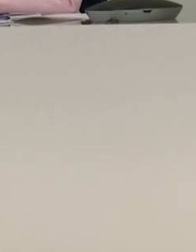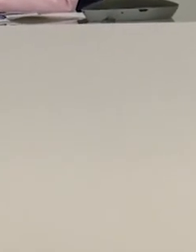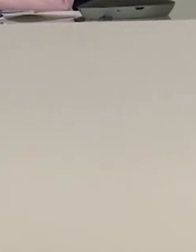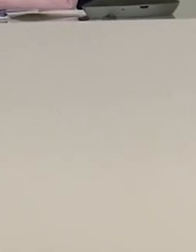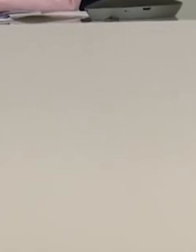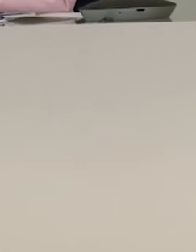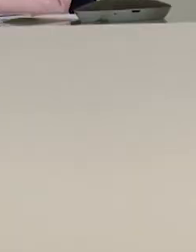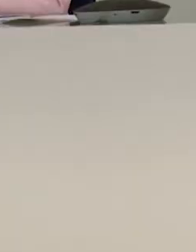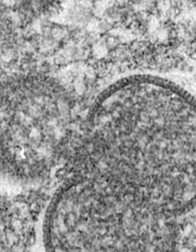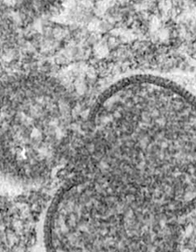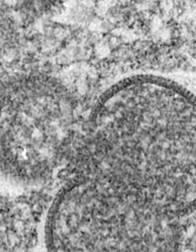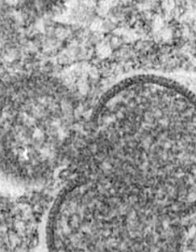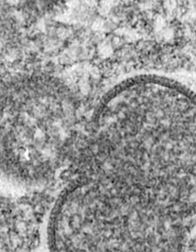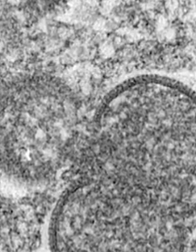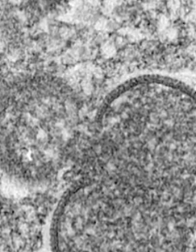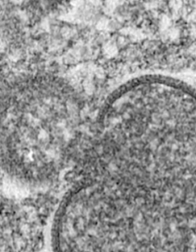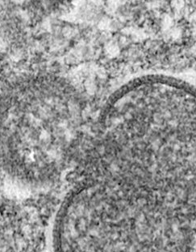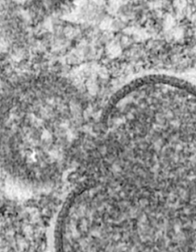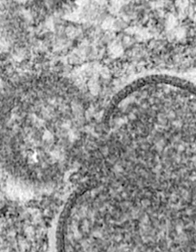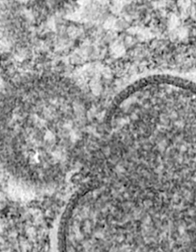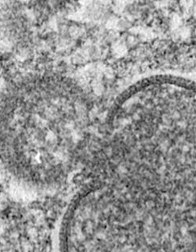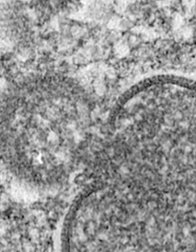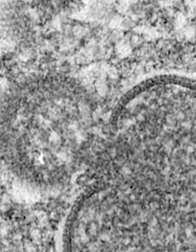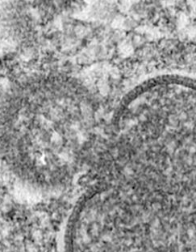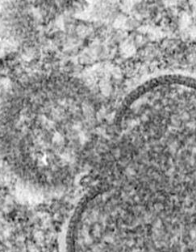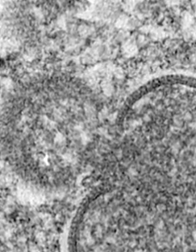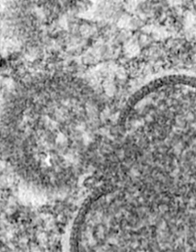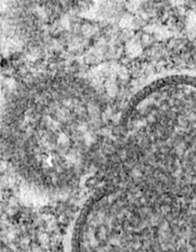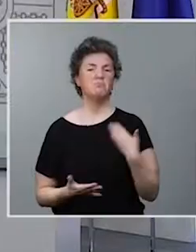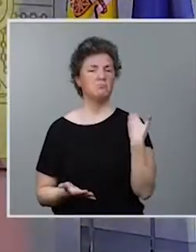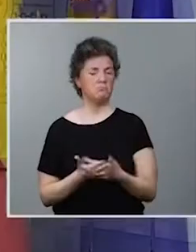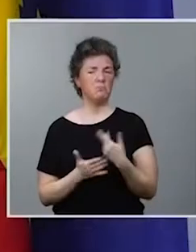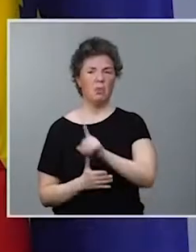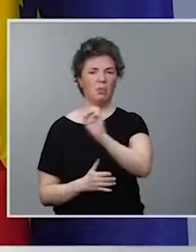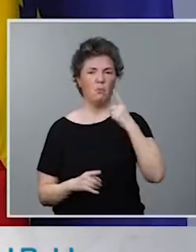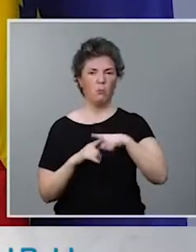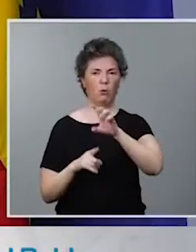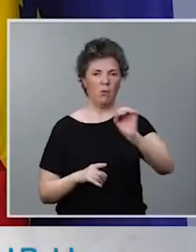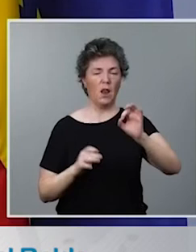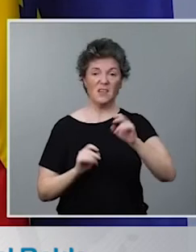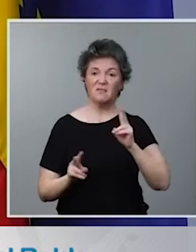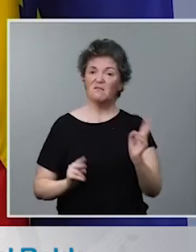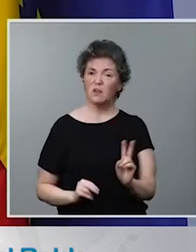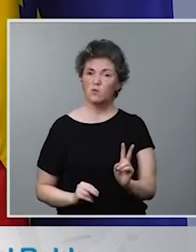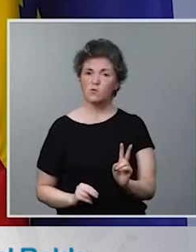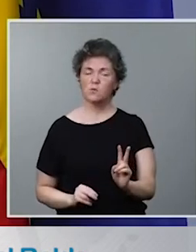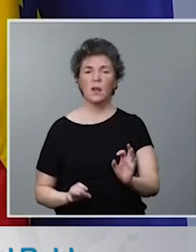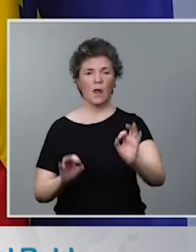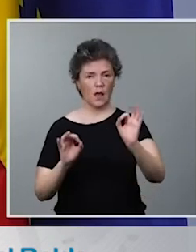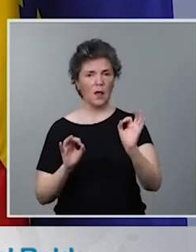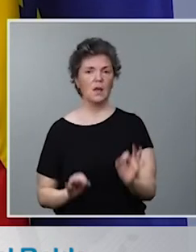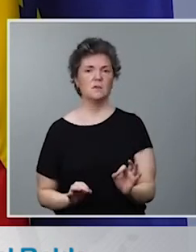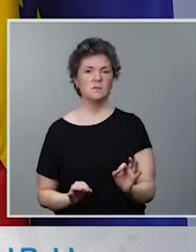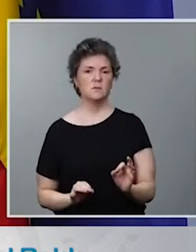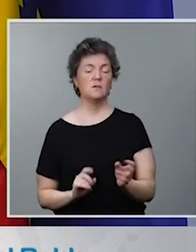no es tan fácil ya que requiere de un contacto físico estrecho que este virus la variante